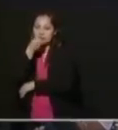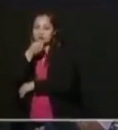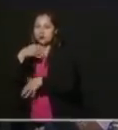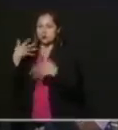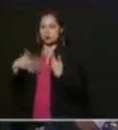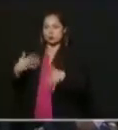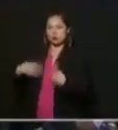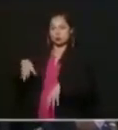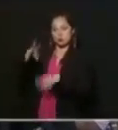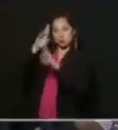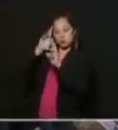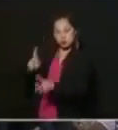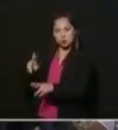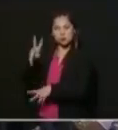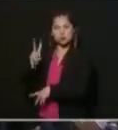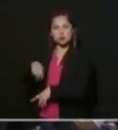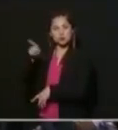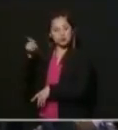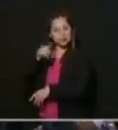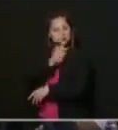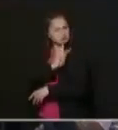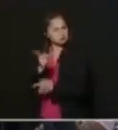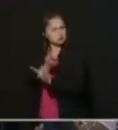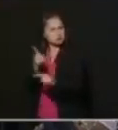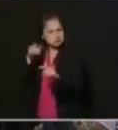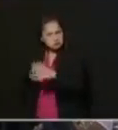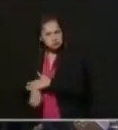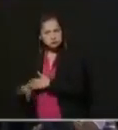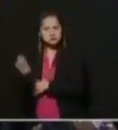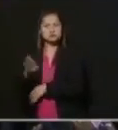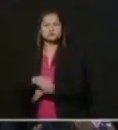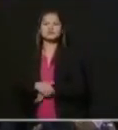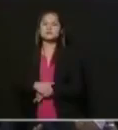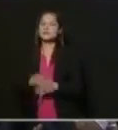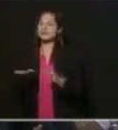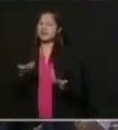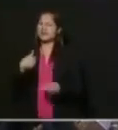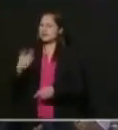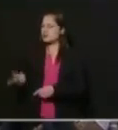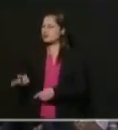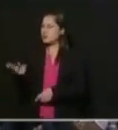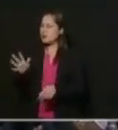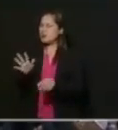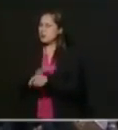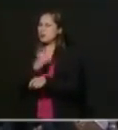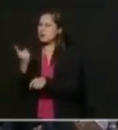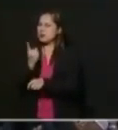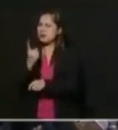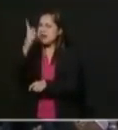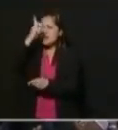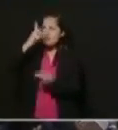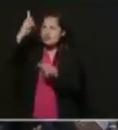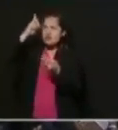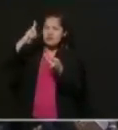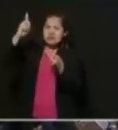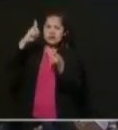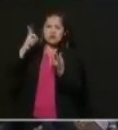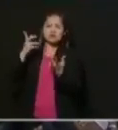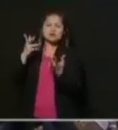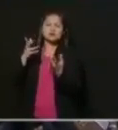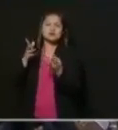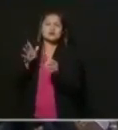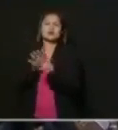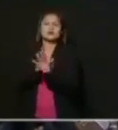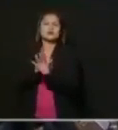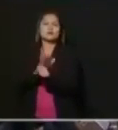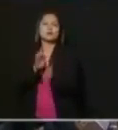verla por fuera. Sí. ¿Y por qué entre estos dos dioses? ¿Cuál es la importancia? ¿Por qué entre Tlaloc